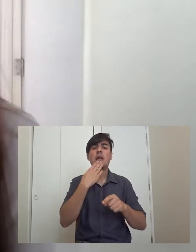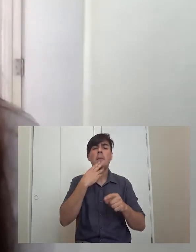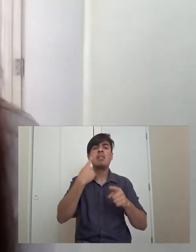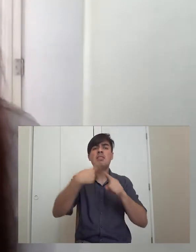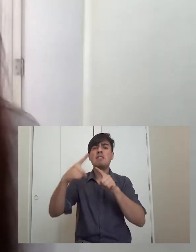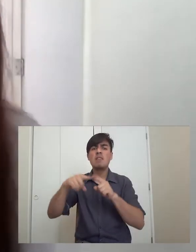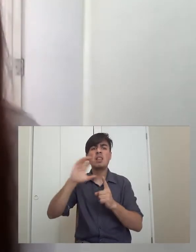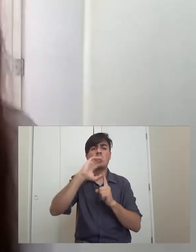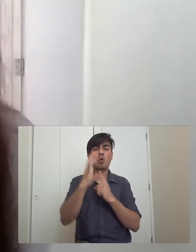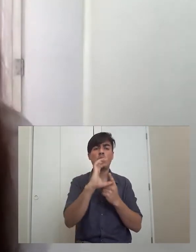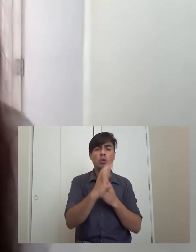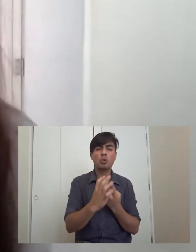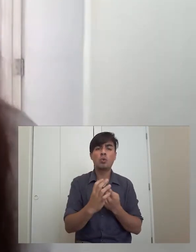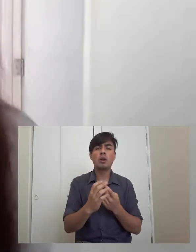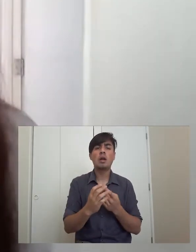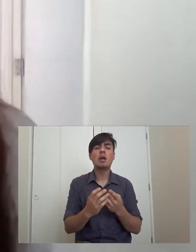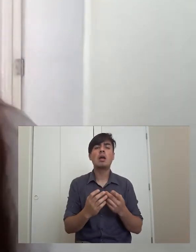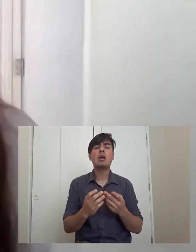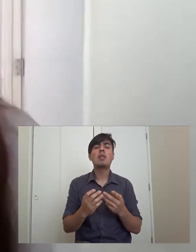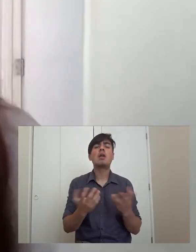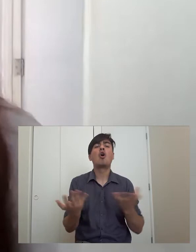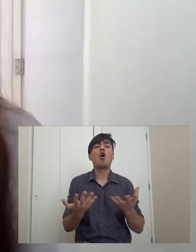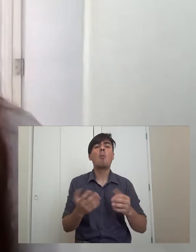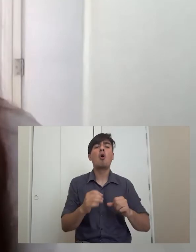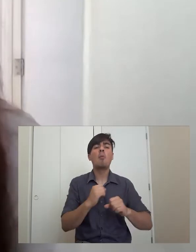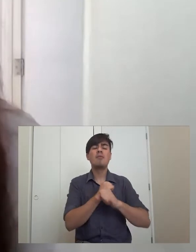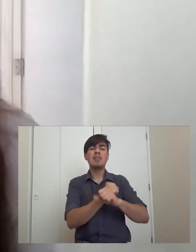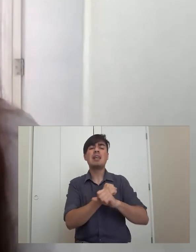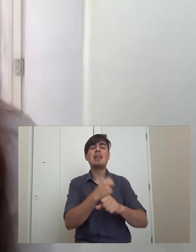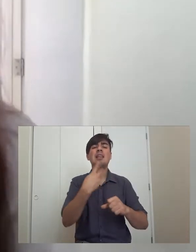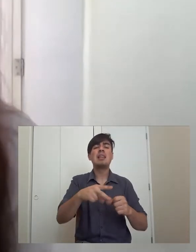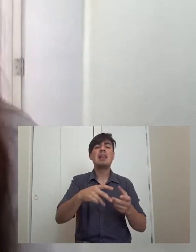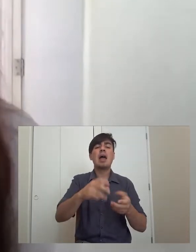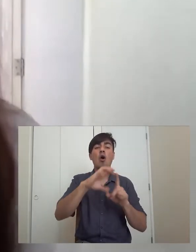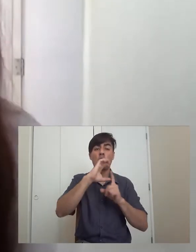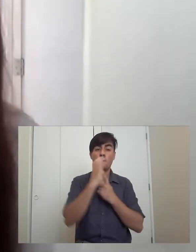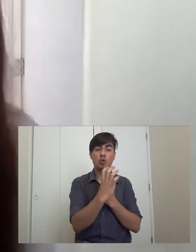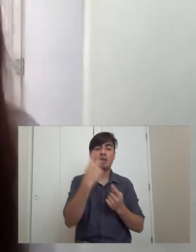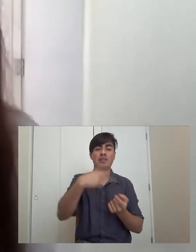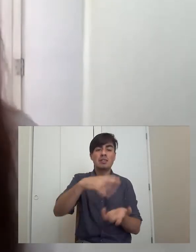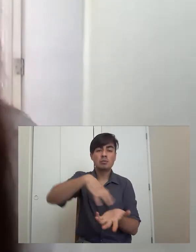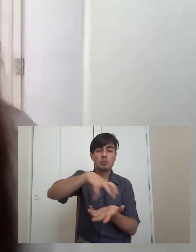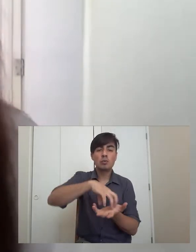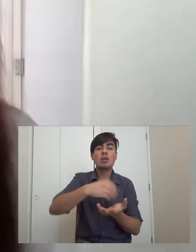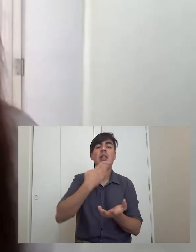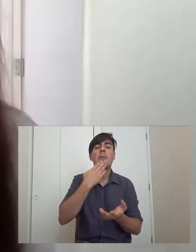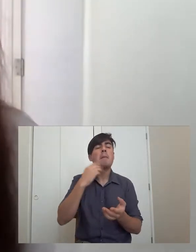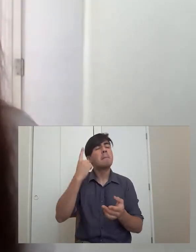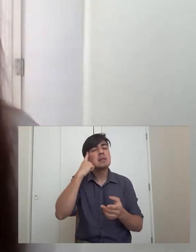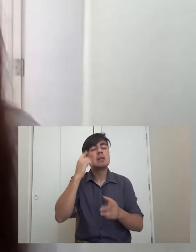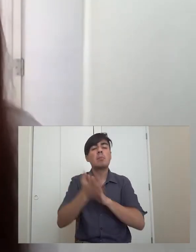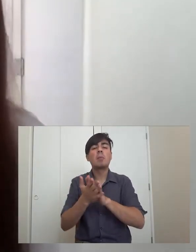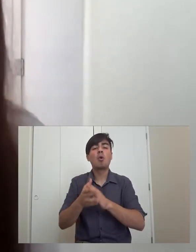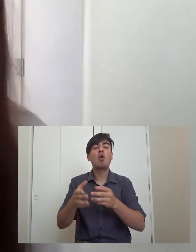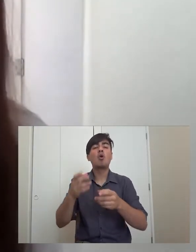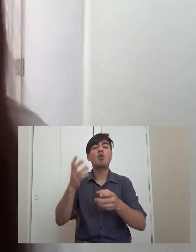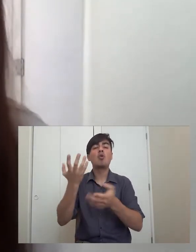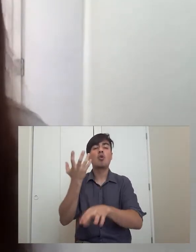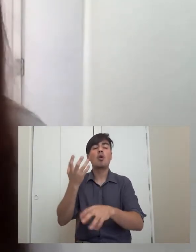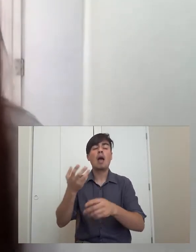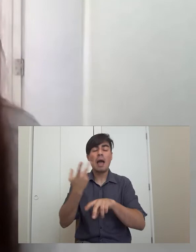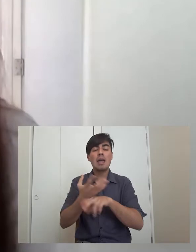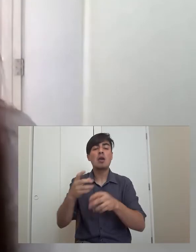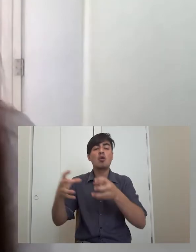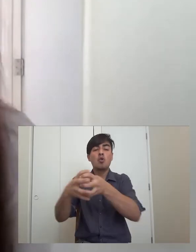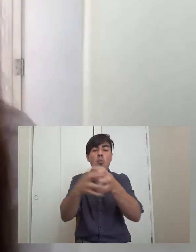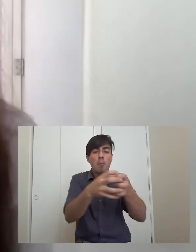múltiples e incluso interculturales, intentando evitar la hegemonía de la cultura local, sobre todo en relación a